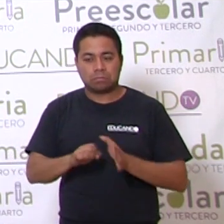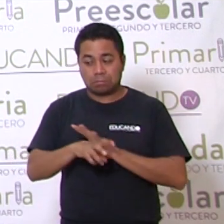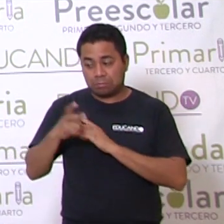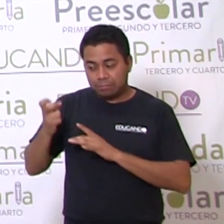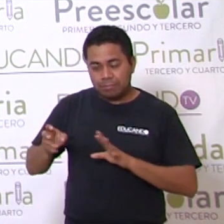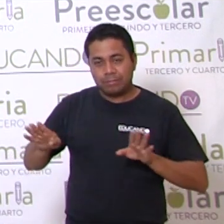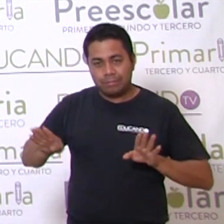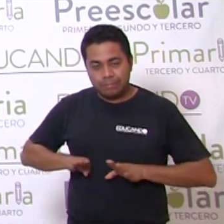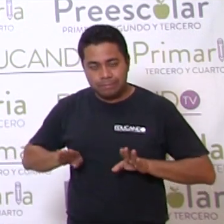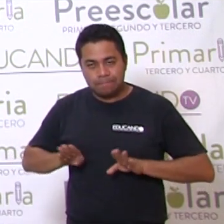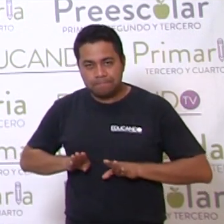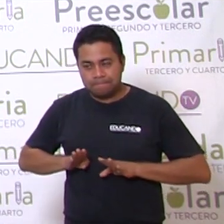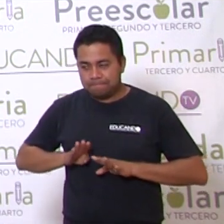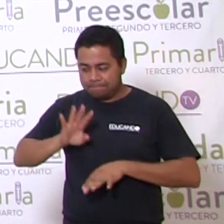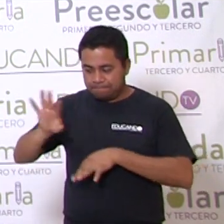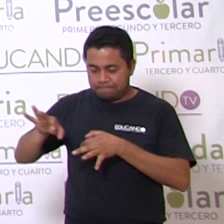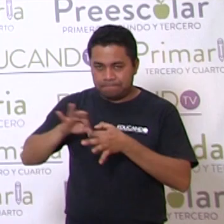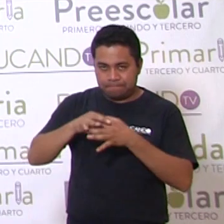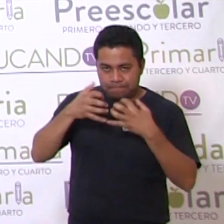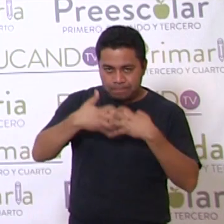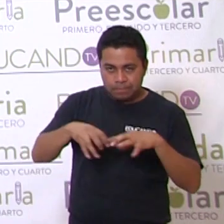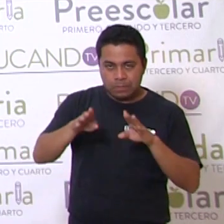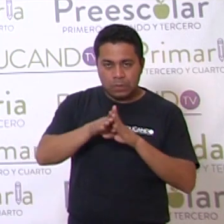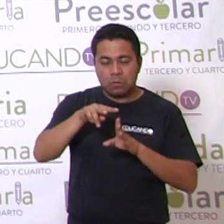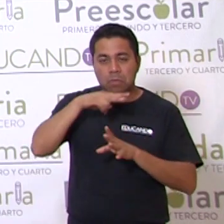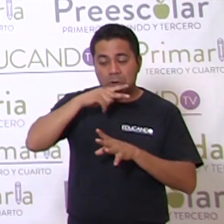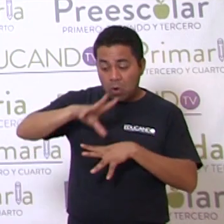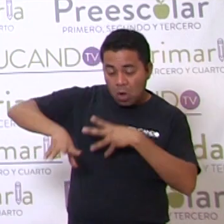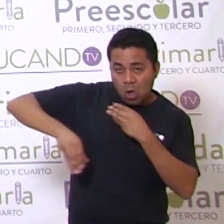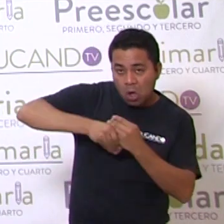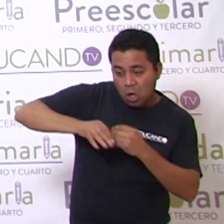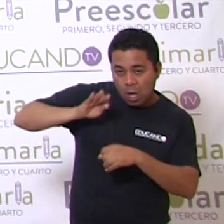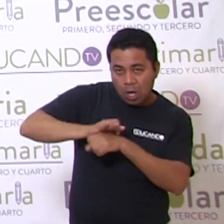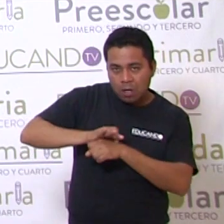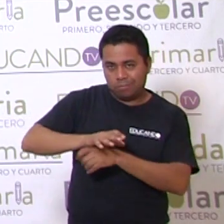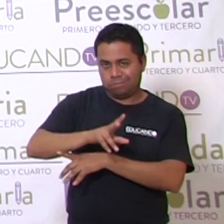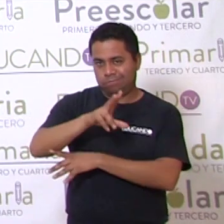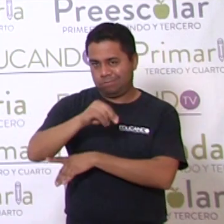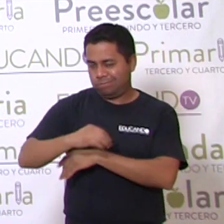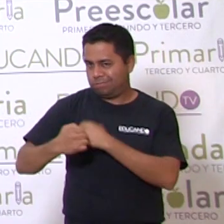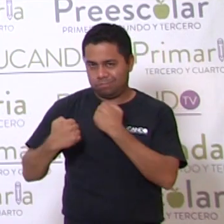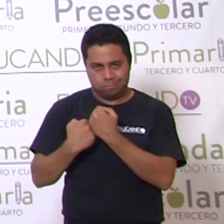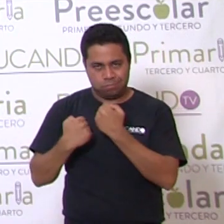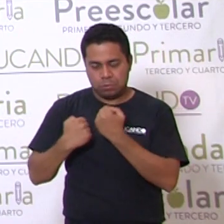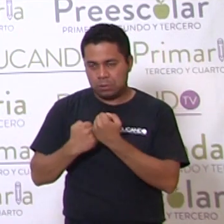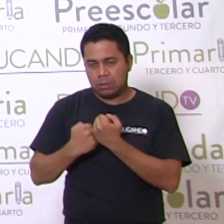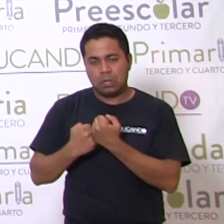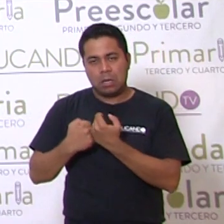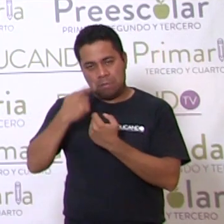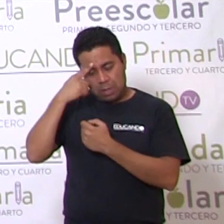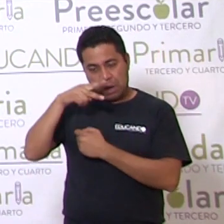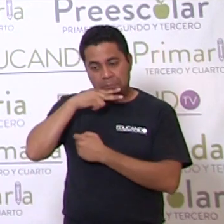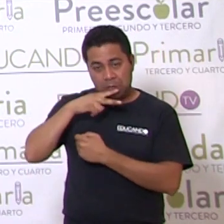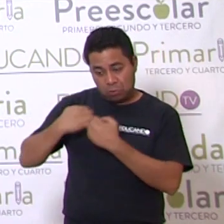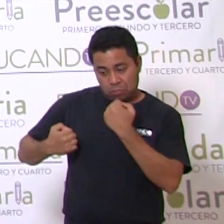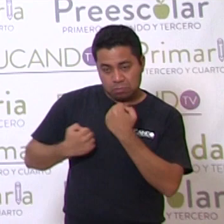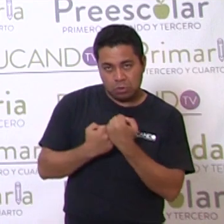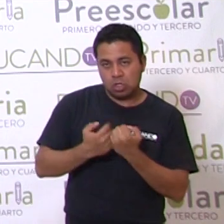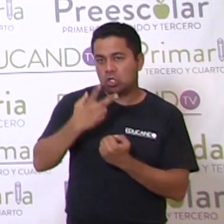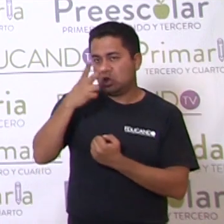atributo no funciona como complemento del verbo, No está complementando al